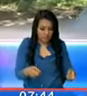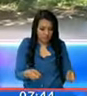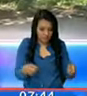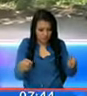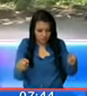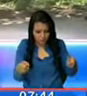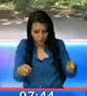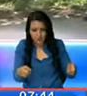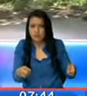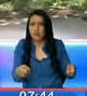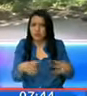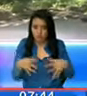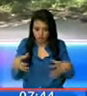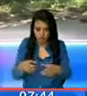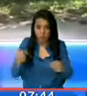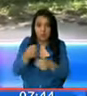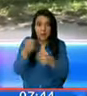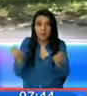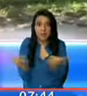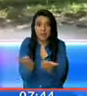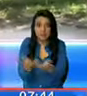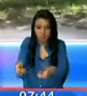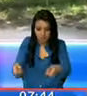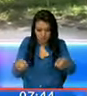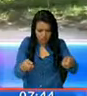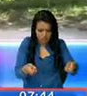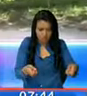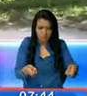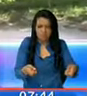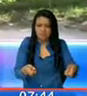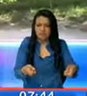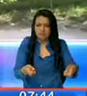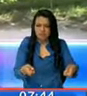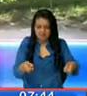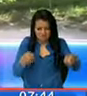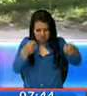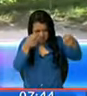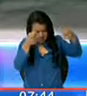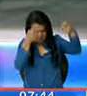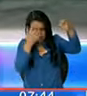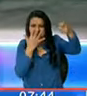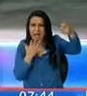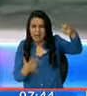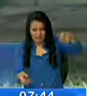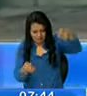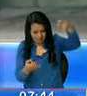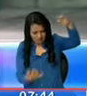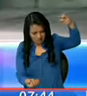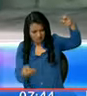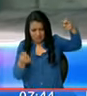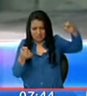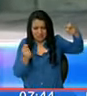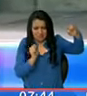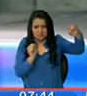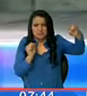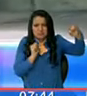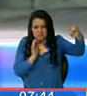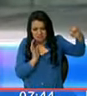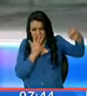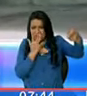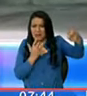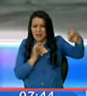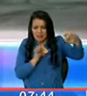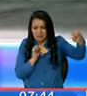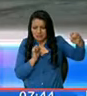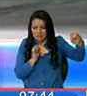que a lo que estoy sacando empieza a salir, a chorrear sangre. Extrañada y temerosa al ver la sangre, por